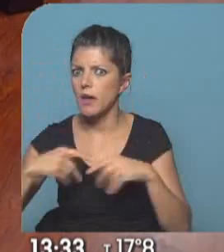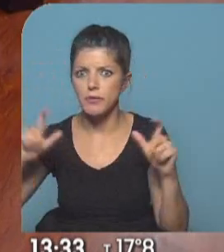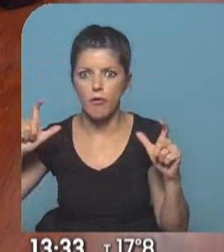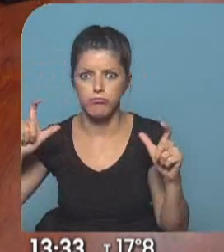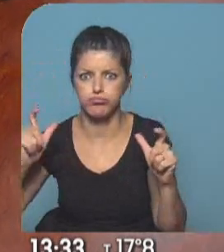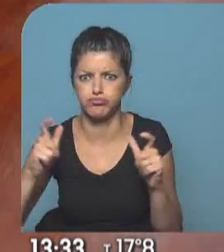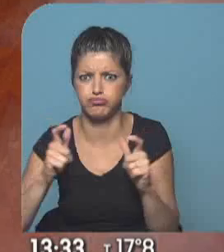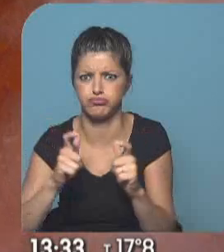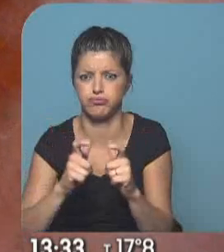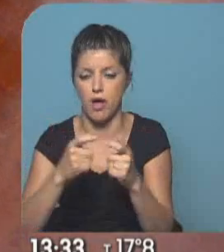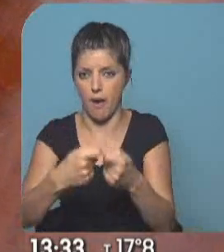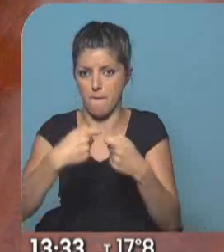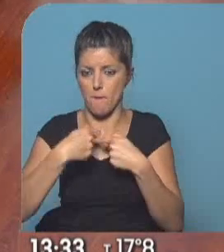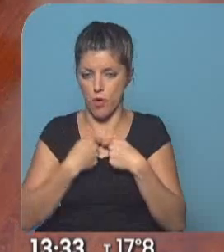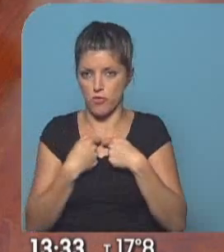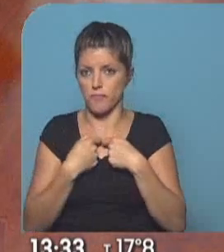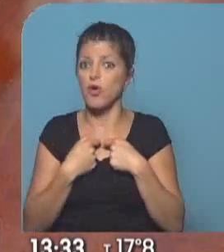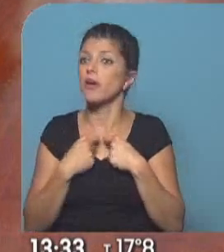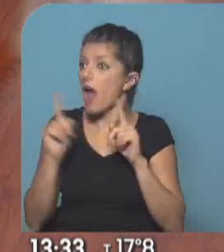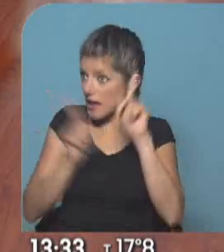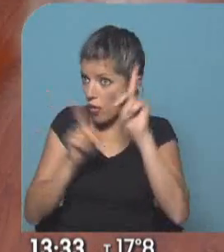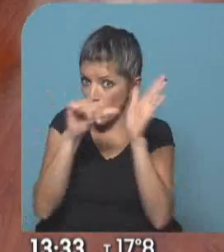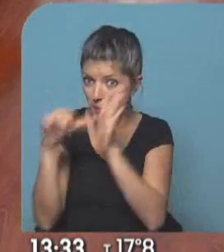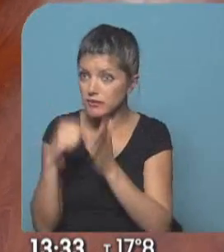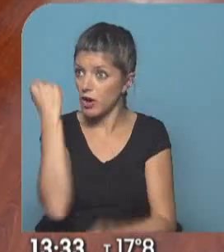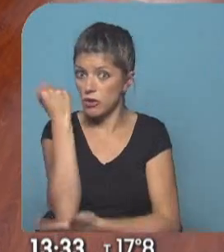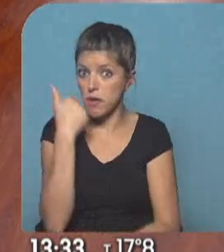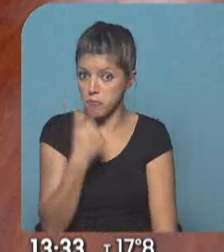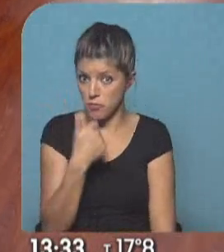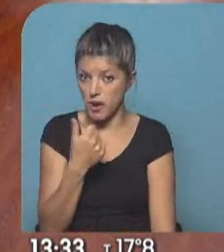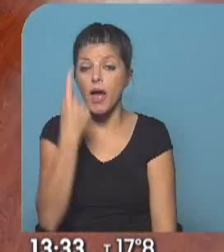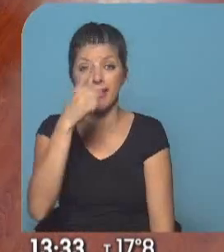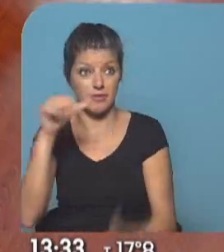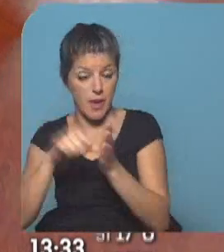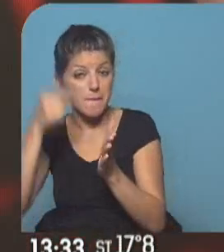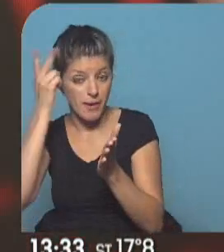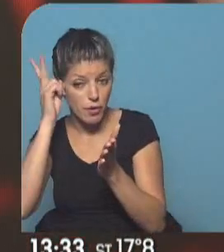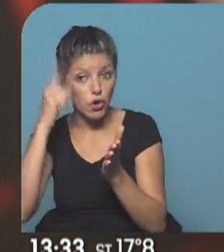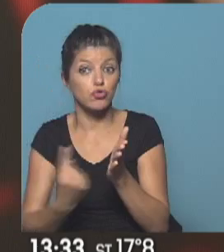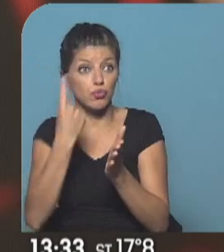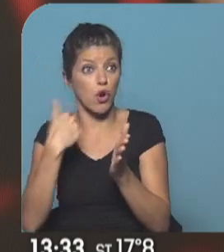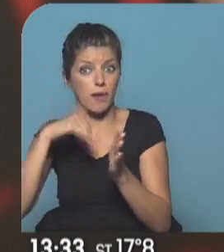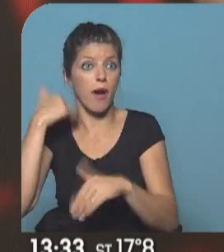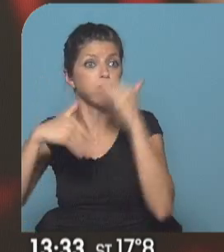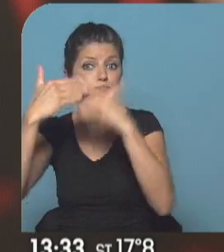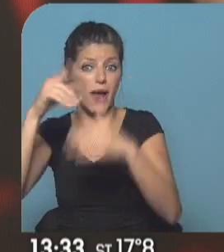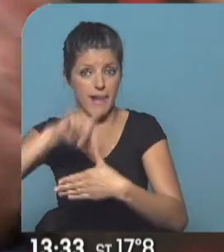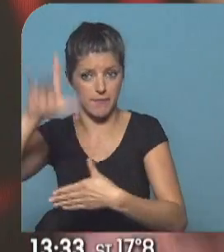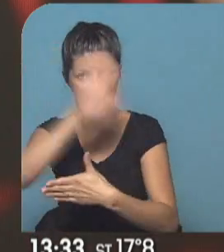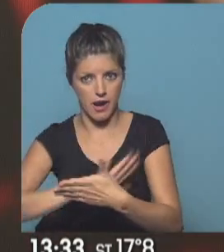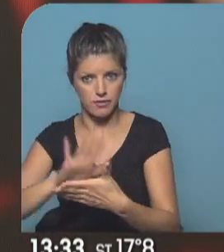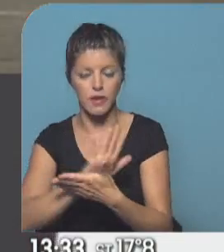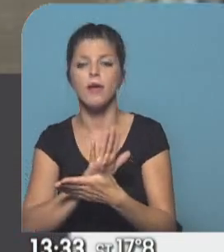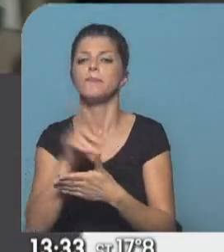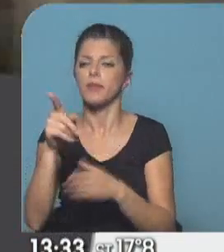en muchos casos la economía funciona bien. Sí. Perú es uno de los países que más ha crecido en América Latina en los últimos años, un modelo muy basado en las materias primas,